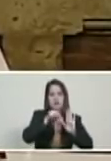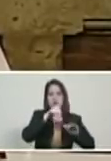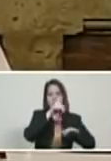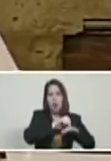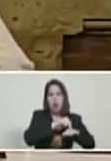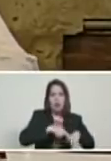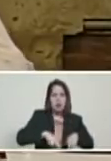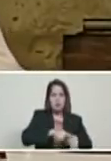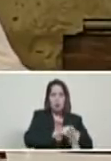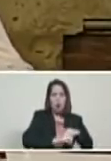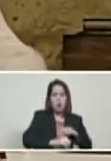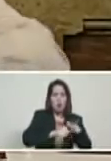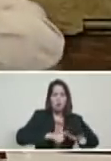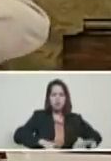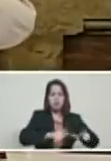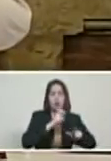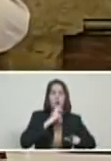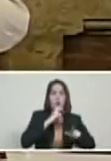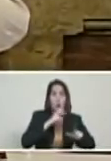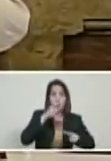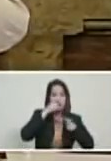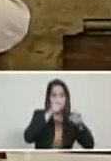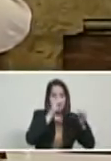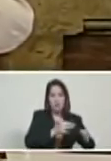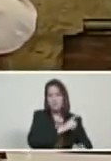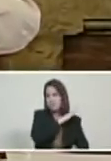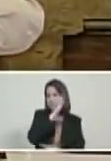del Orinoco y el plan de seguridad deben ir